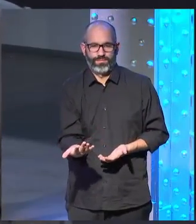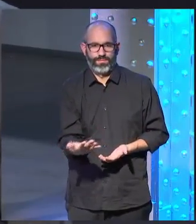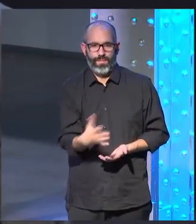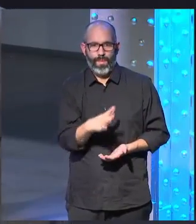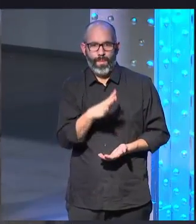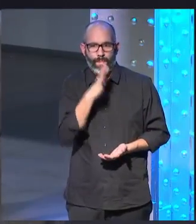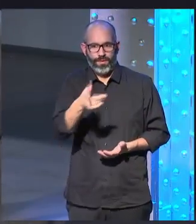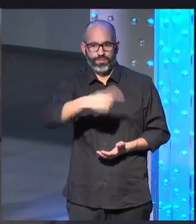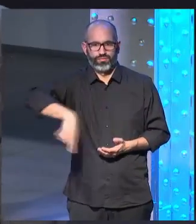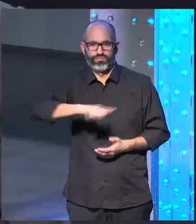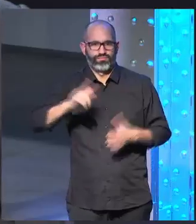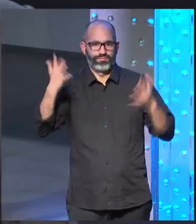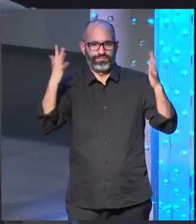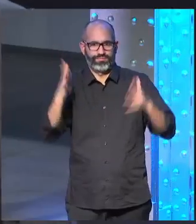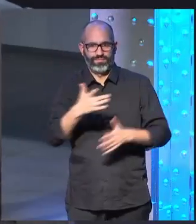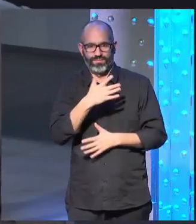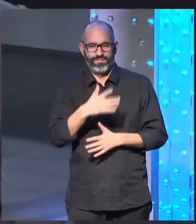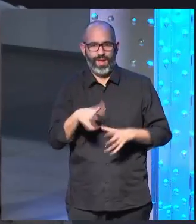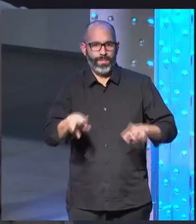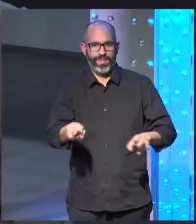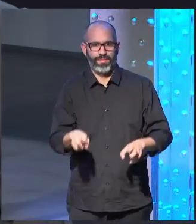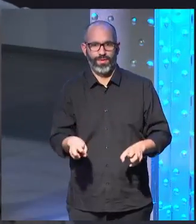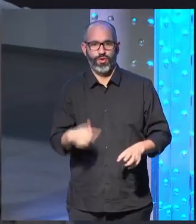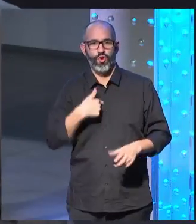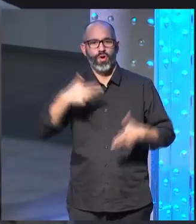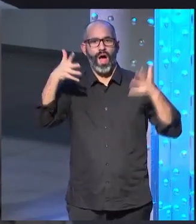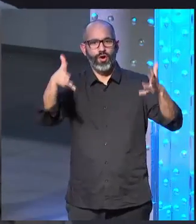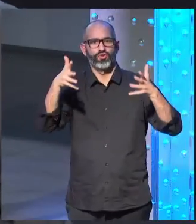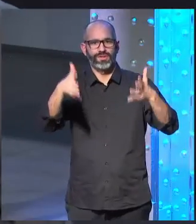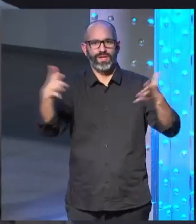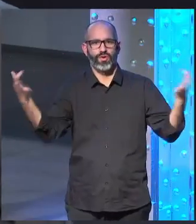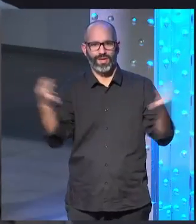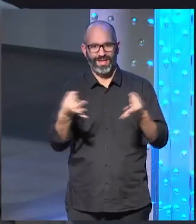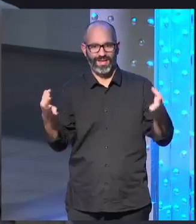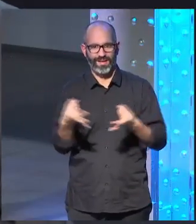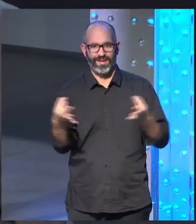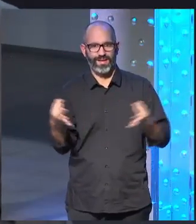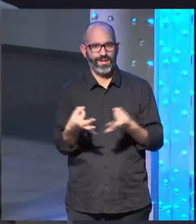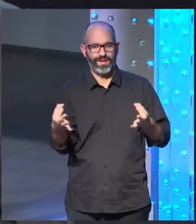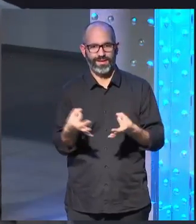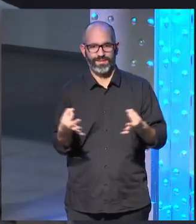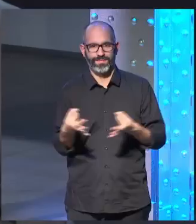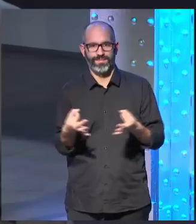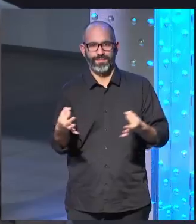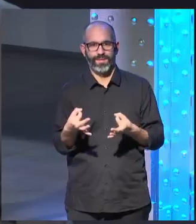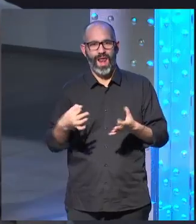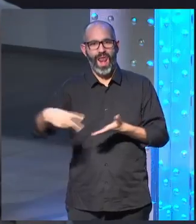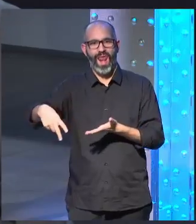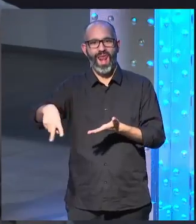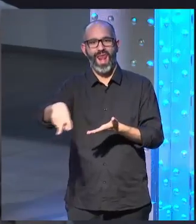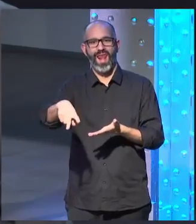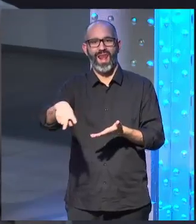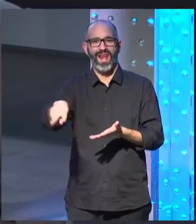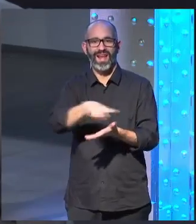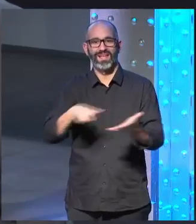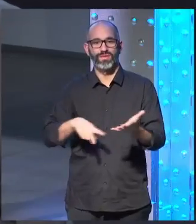ha hablado de ella Monzoncillo al empezar. Yo recomiendo muy, muy vivamente la lectura del